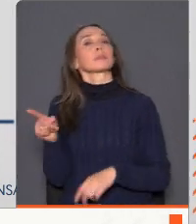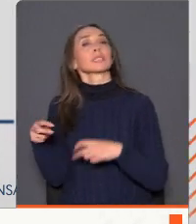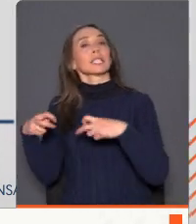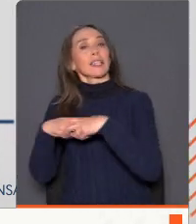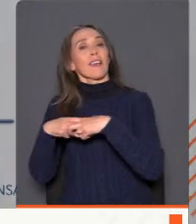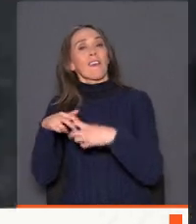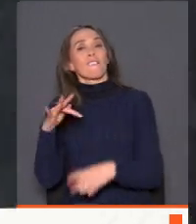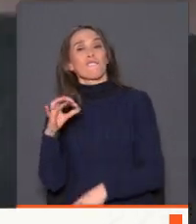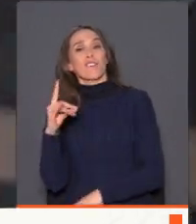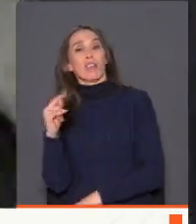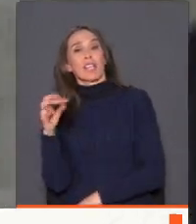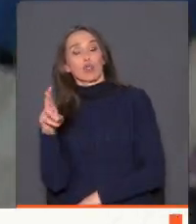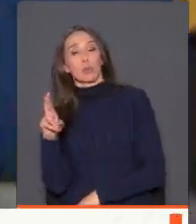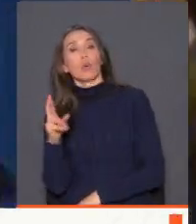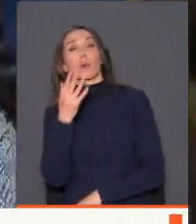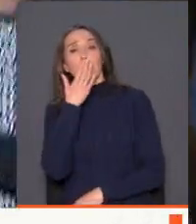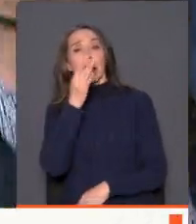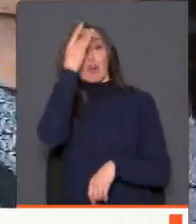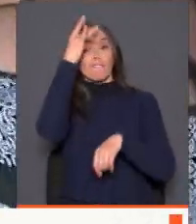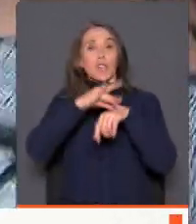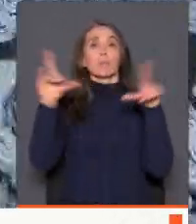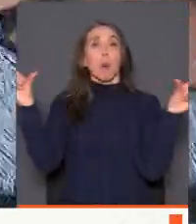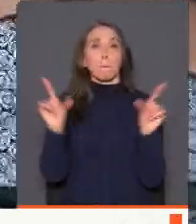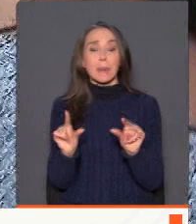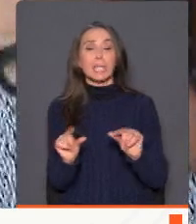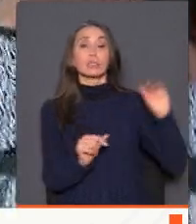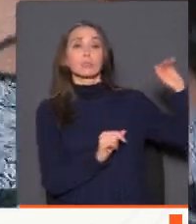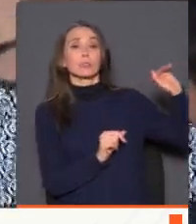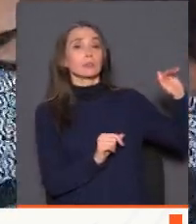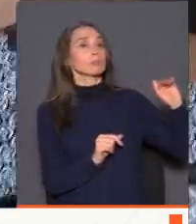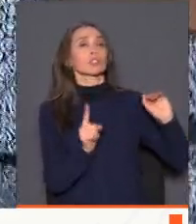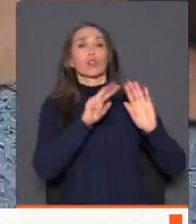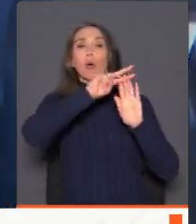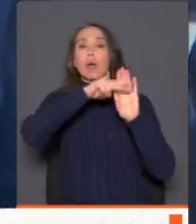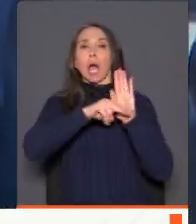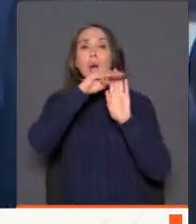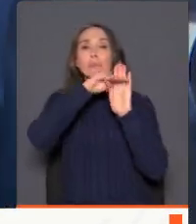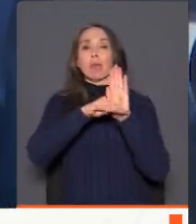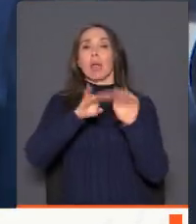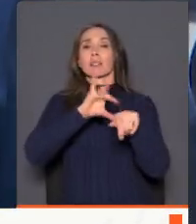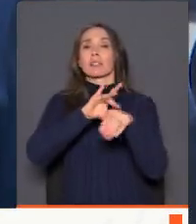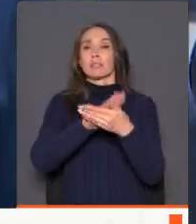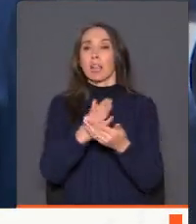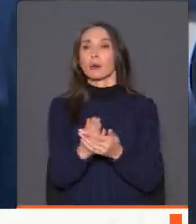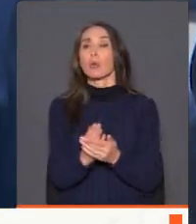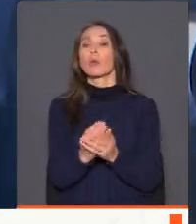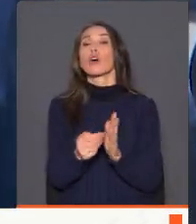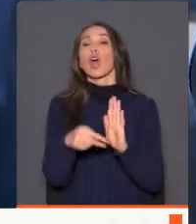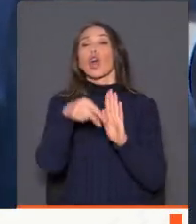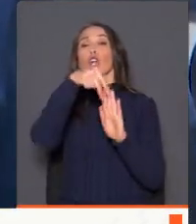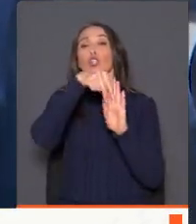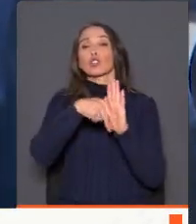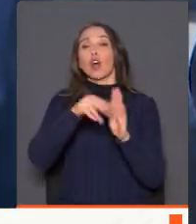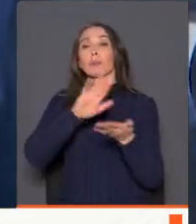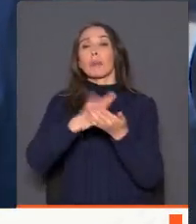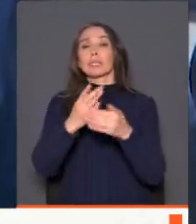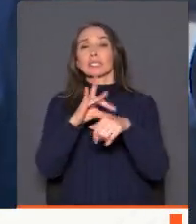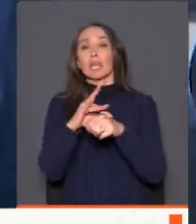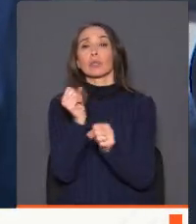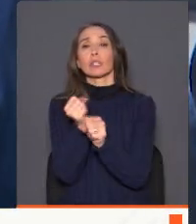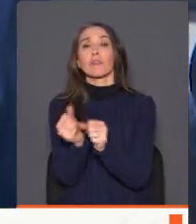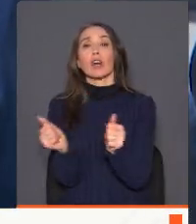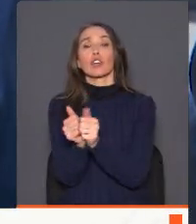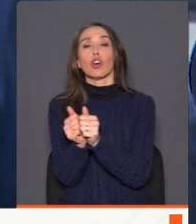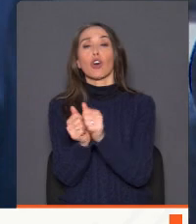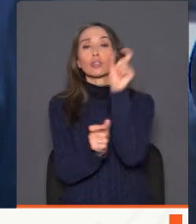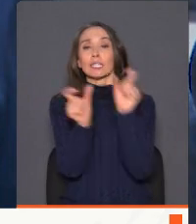las mejores condiciones sanitarias cambian los protocolos vigentes. Las normativas sanitarias que han sido trabajadas en conjunto con las seremis